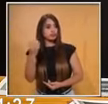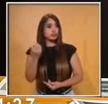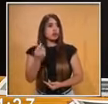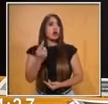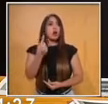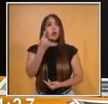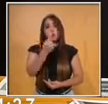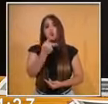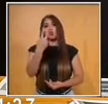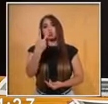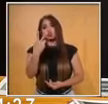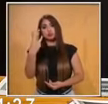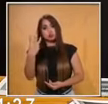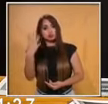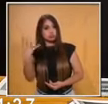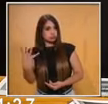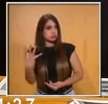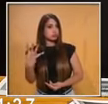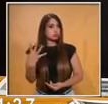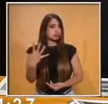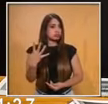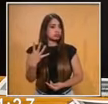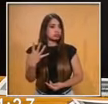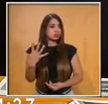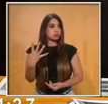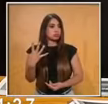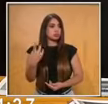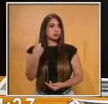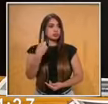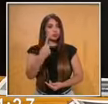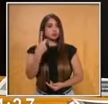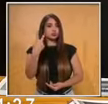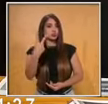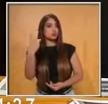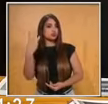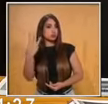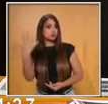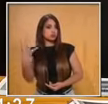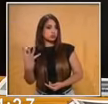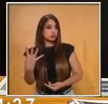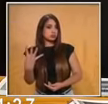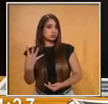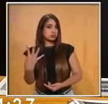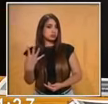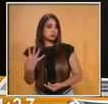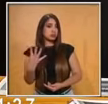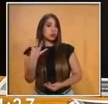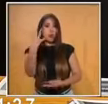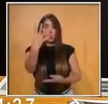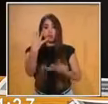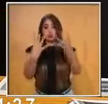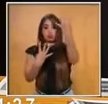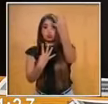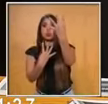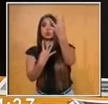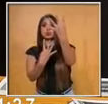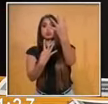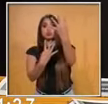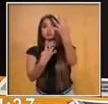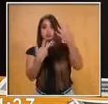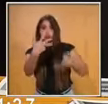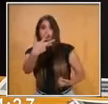2, 3, 4. 1, 2, 3, 4. 4 y 4 son